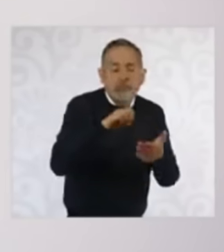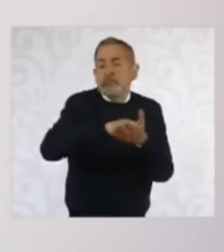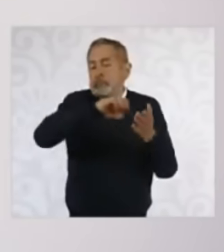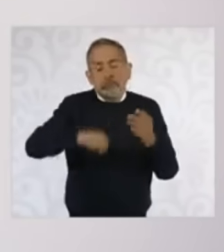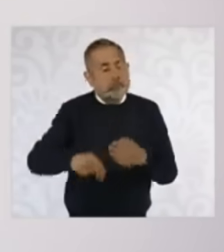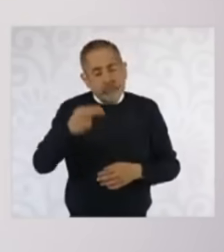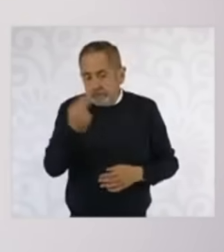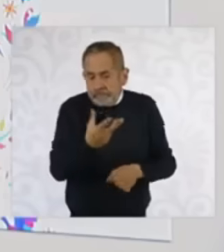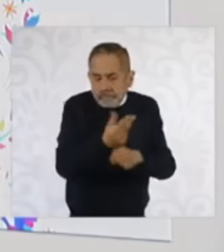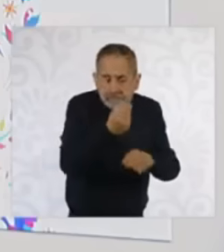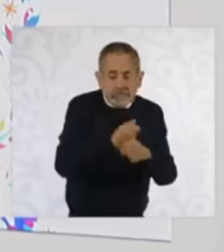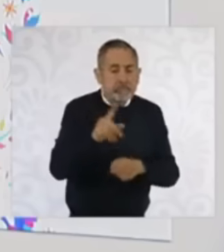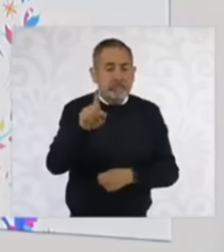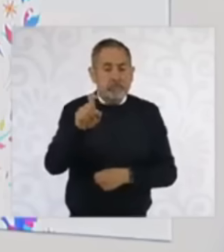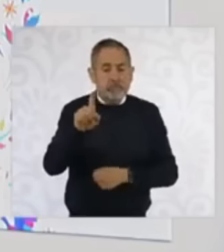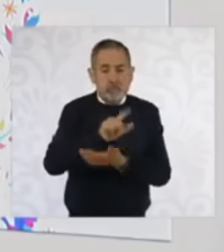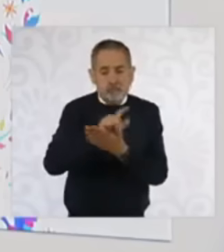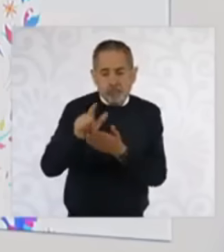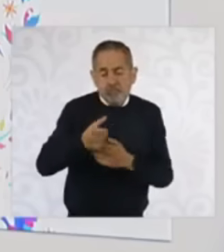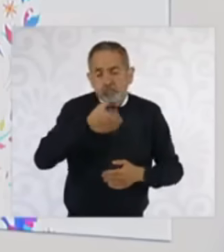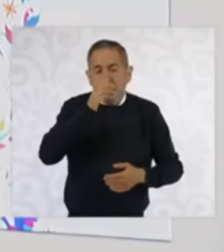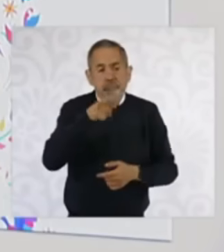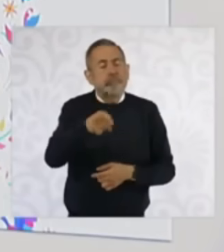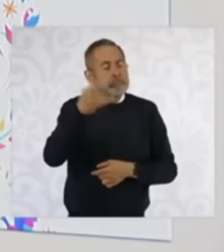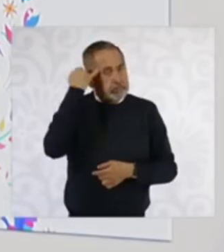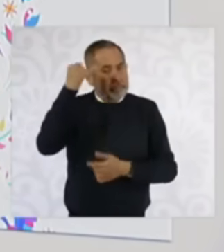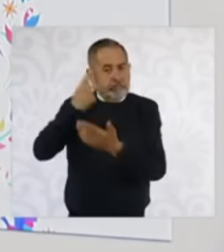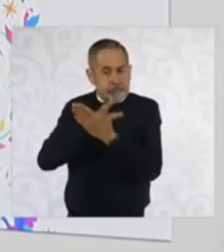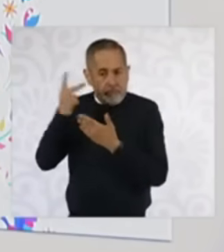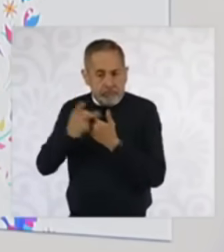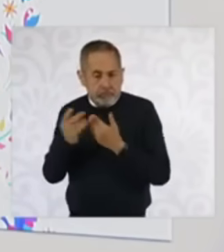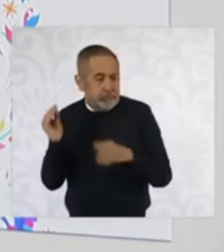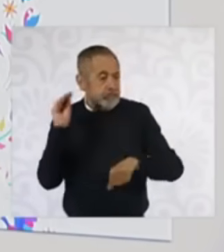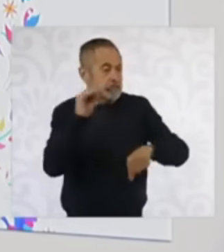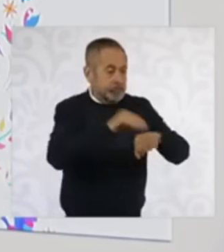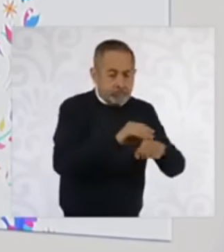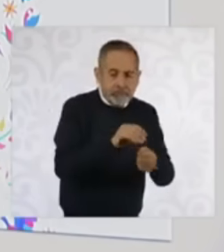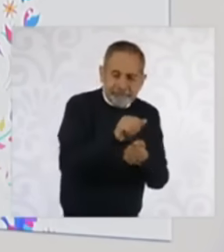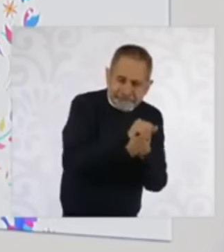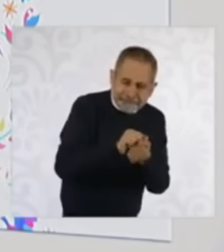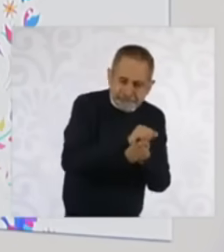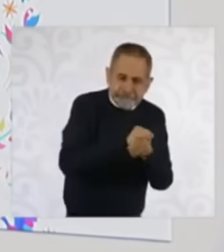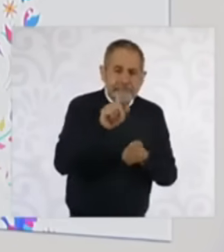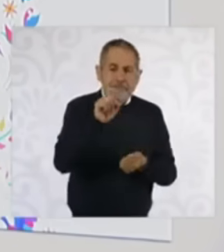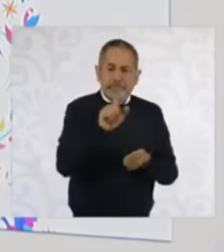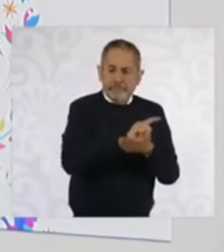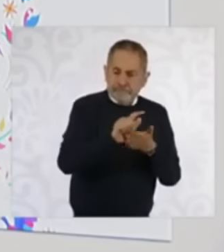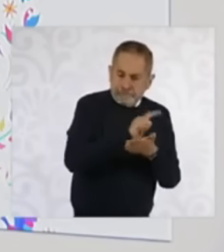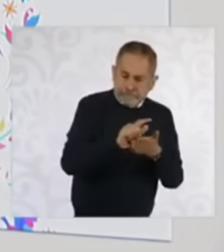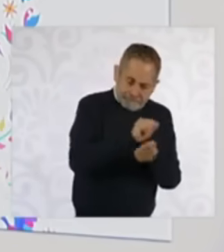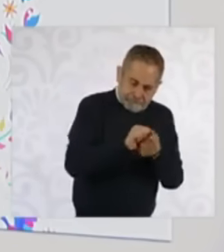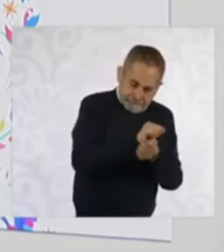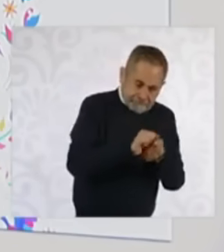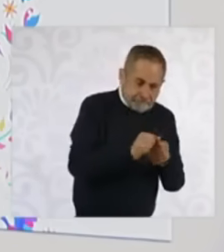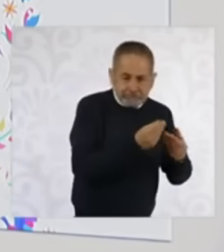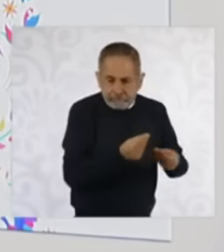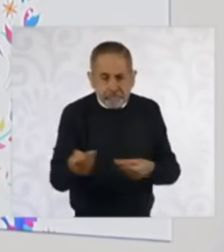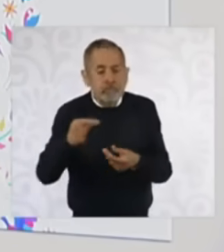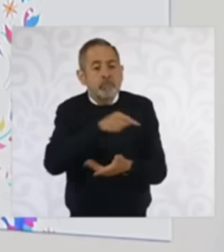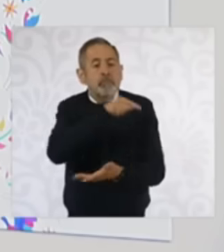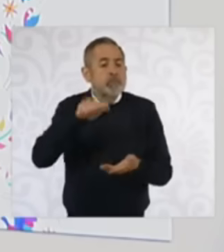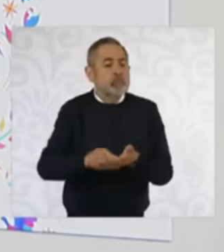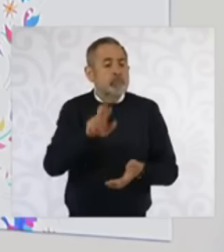potable hay un plan de una planta de salad en Rosarito que permita también suministrar agua